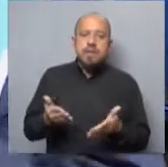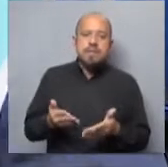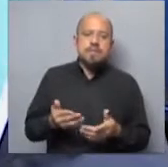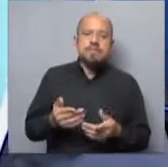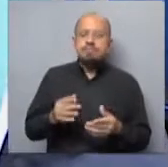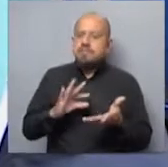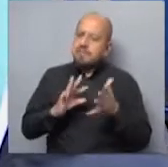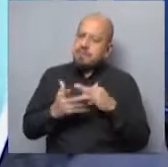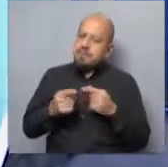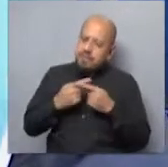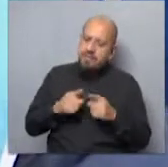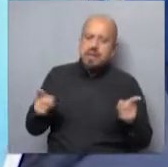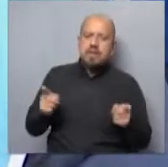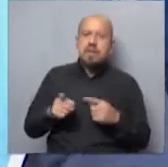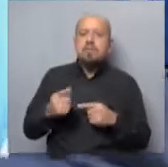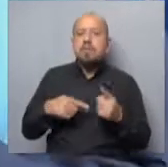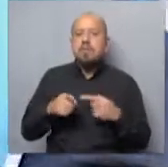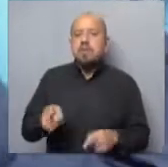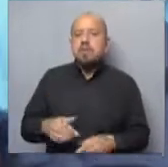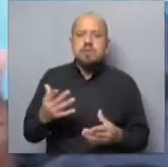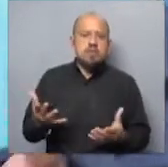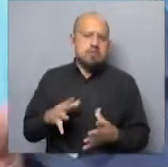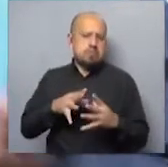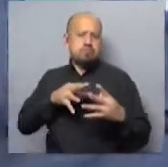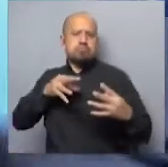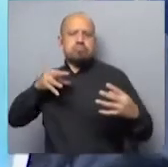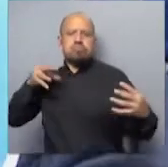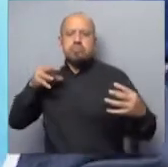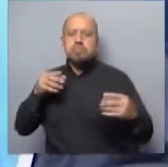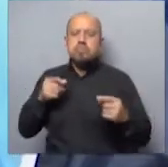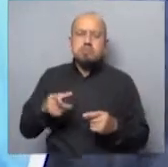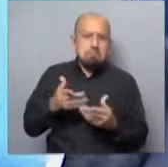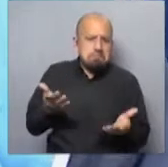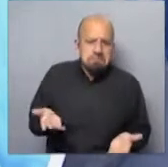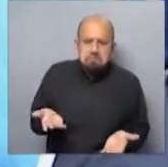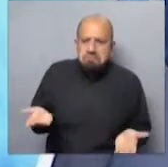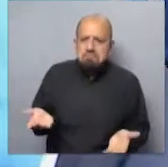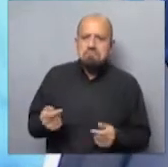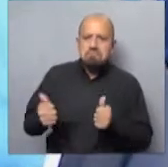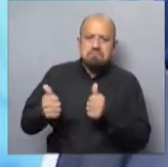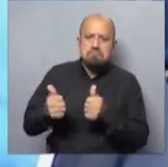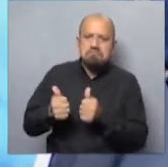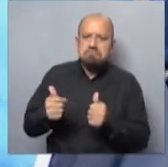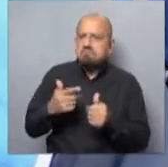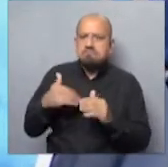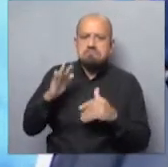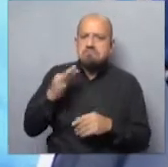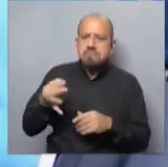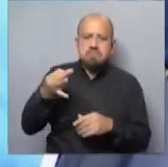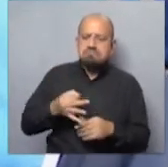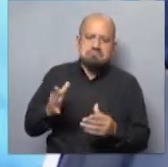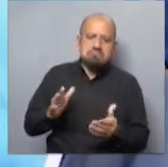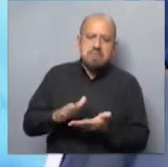tratan de otra forma, pero ya te digo, esos autos preciosos que vos ves, ni te les acerques a la mayoría porque sabes que no te van a